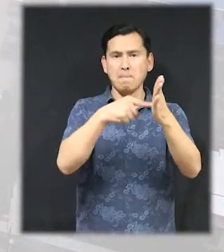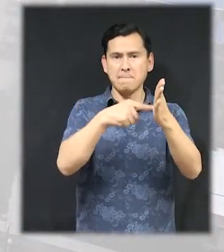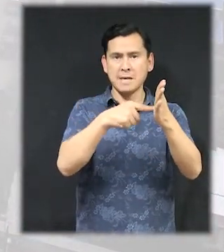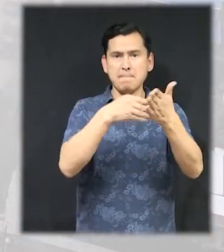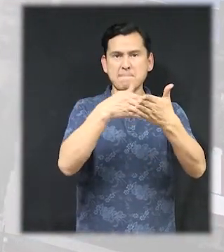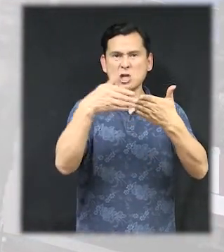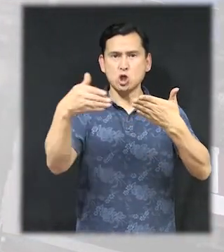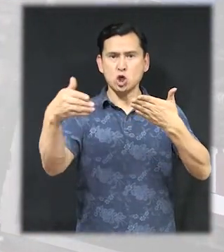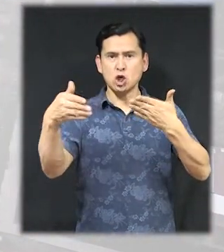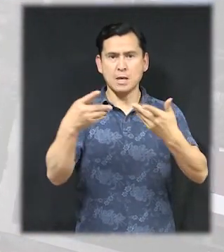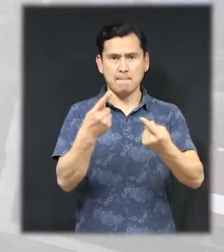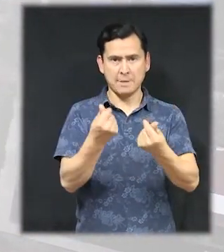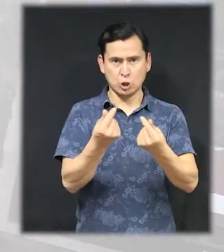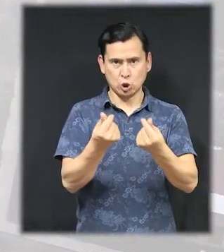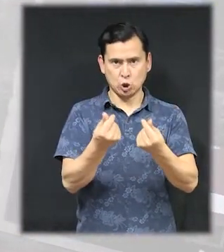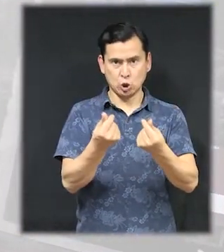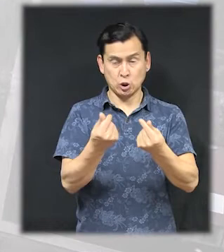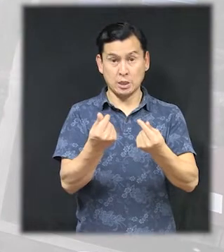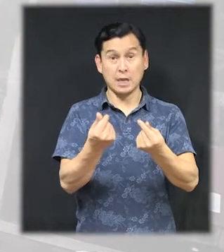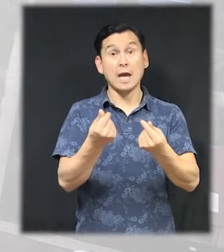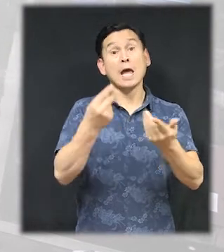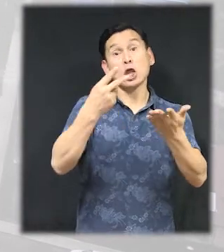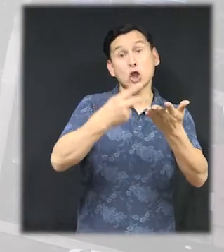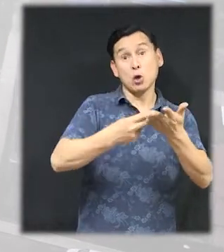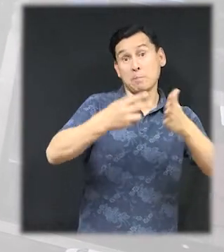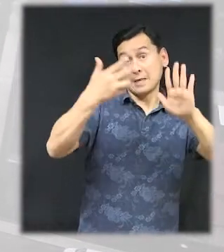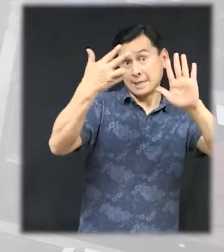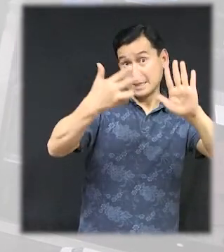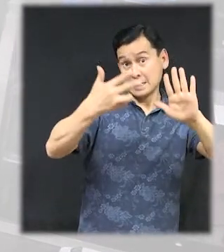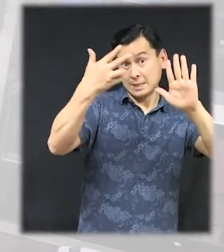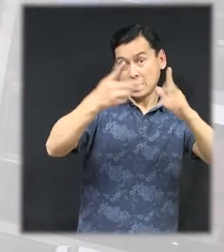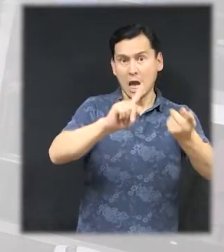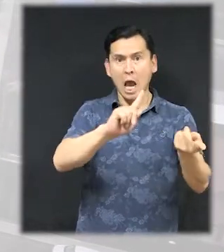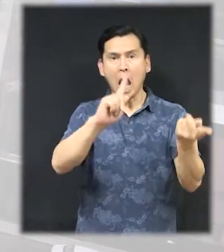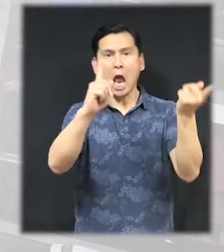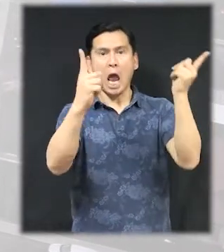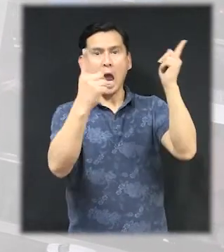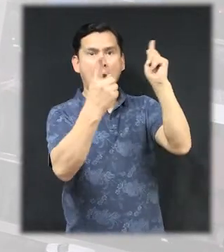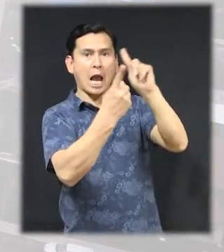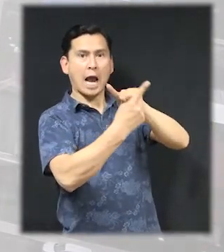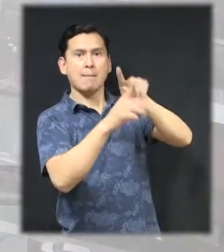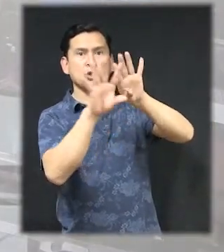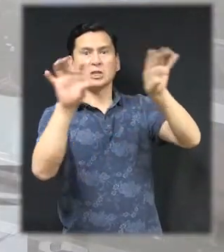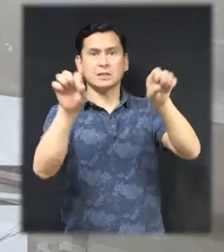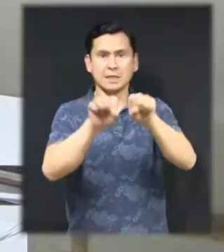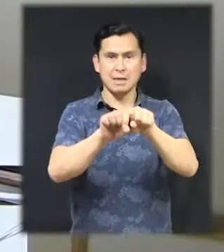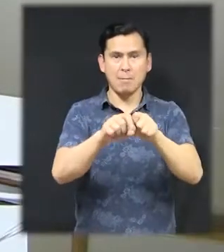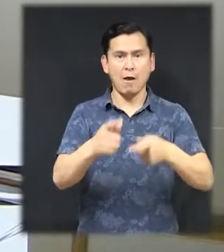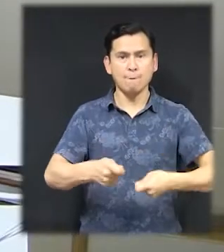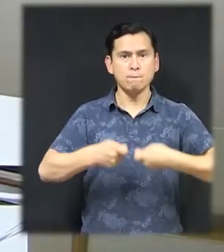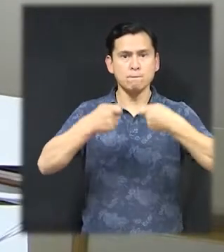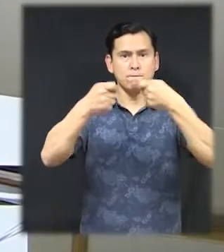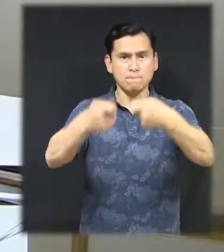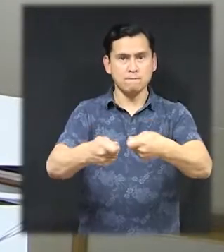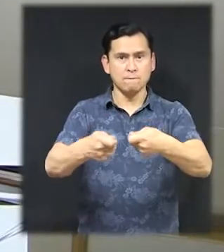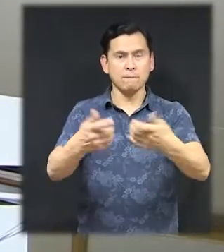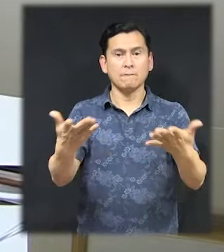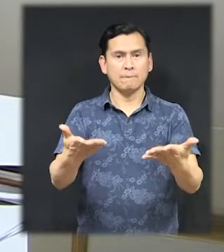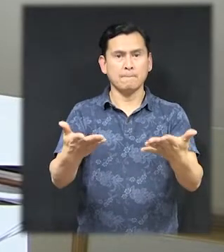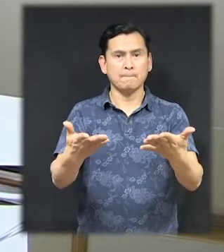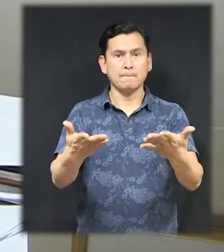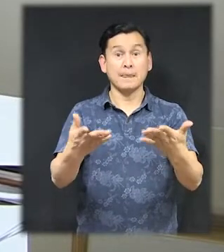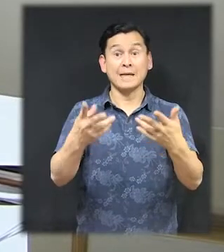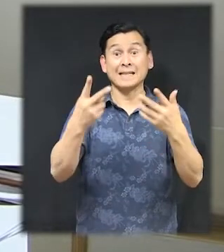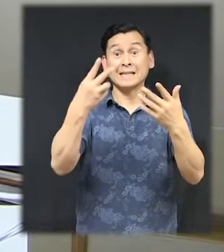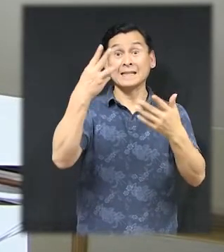un comportamiento histórico del gasto, lo transforma en generar un presupuesto